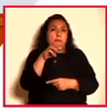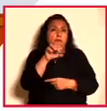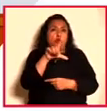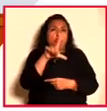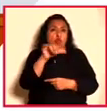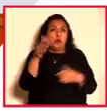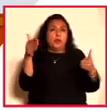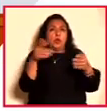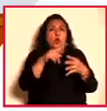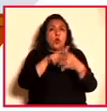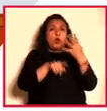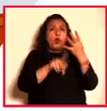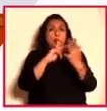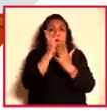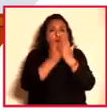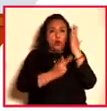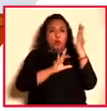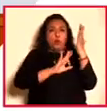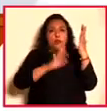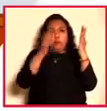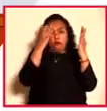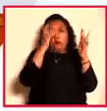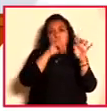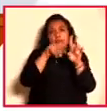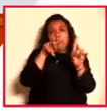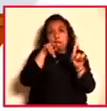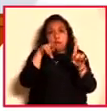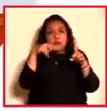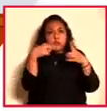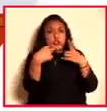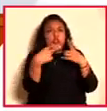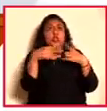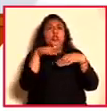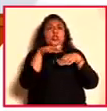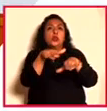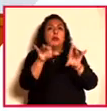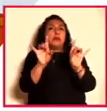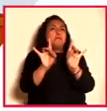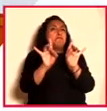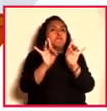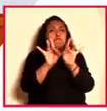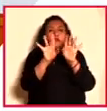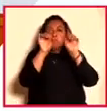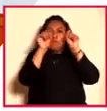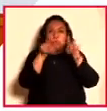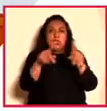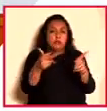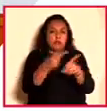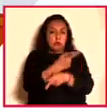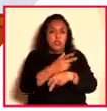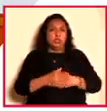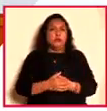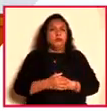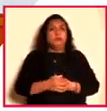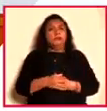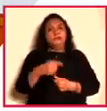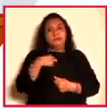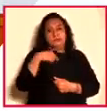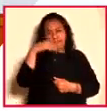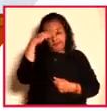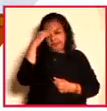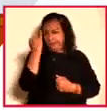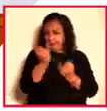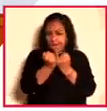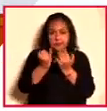cuatro programas permitiendo conocer distintos puntos de vista de un mismo hecho histórico. Creo que también es una decisión